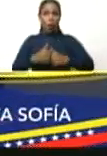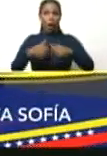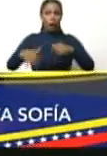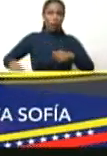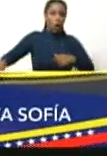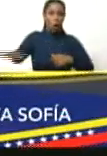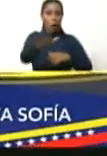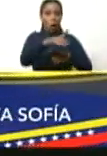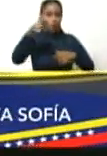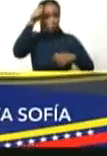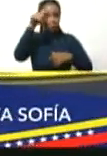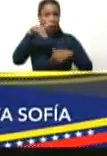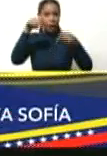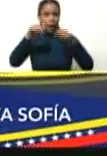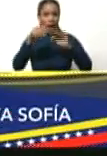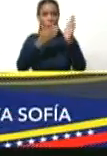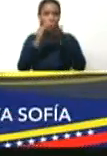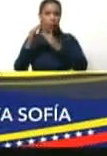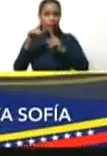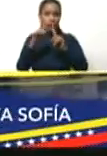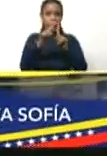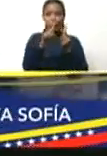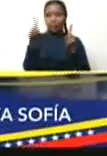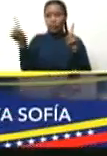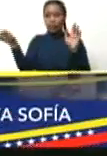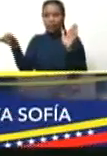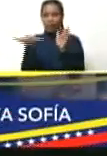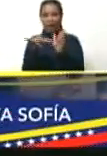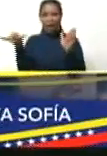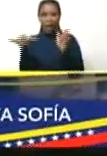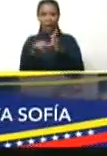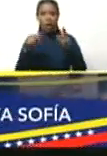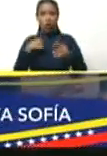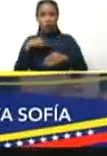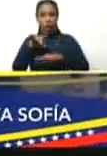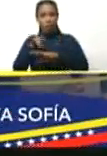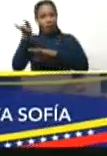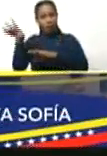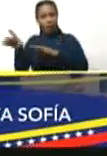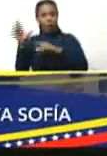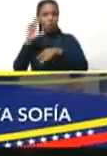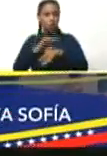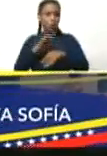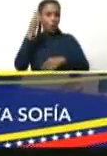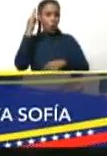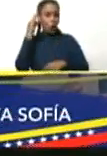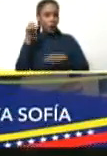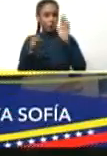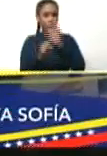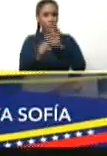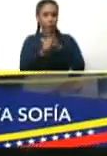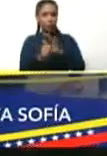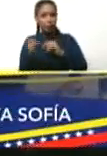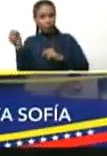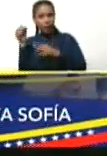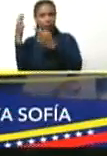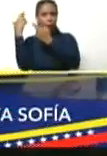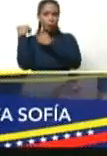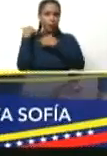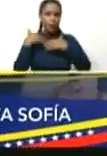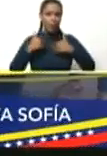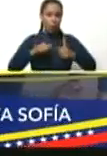pueblo, en esta comuna y en los alrededores. Pero yo voy a dejar a la doctora Yelix Ortiz, responsable de salud en el